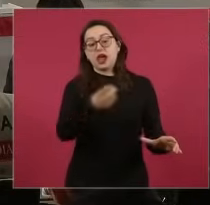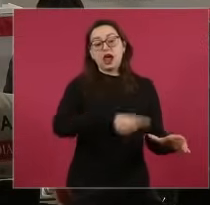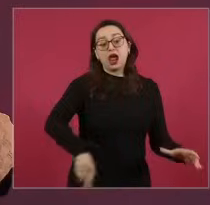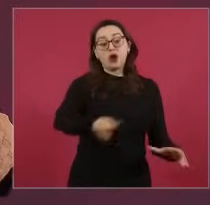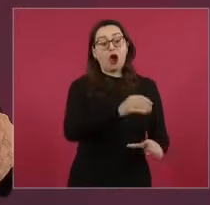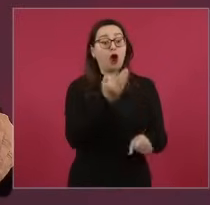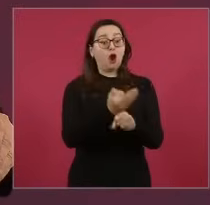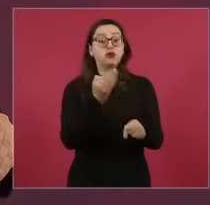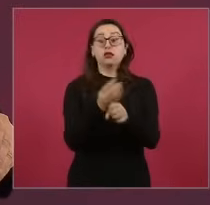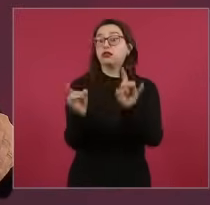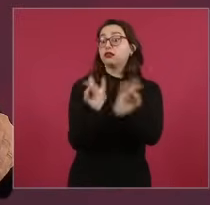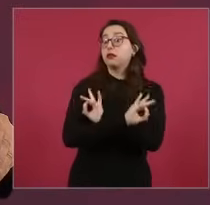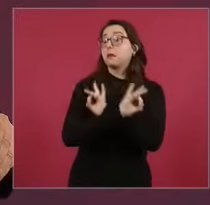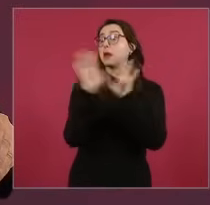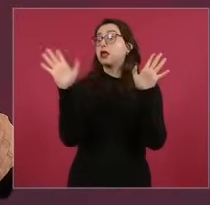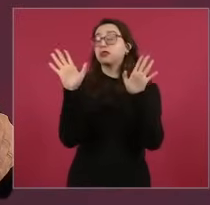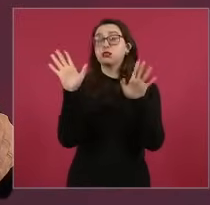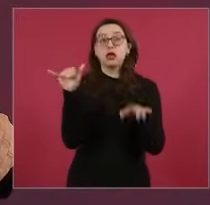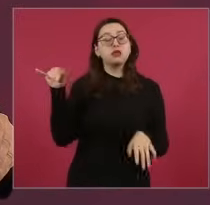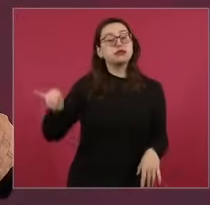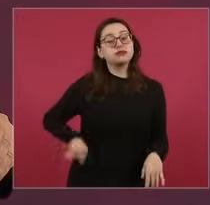que son unos falsarios.